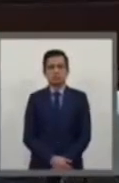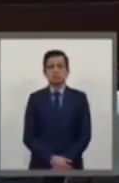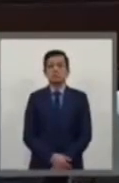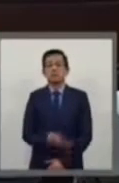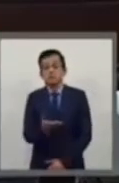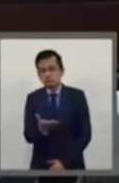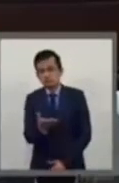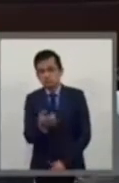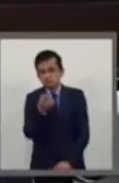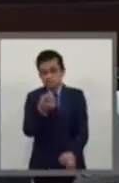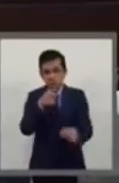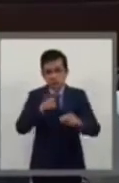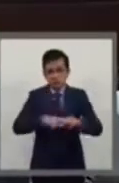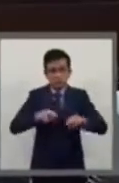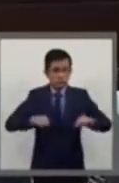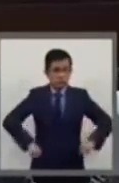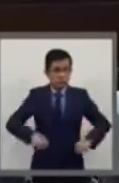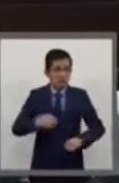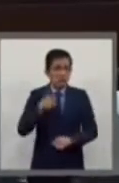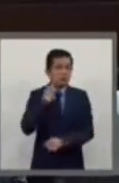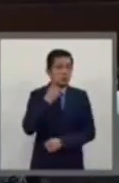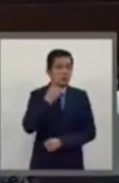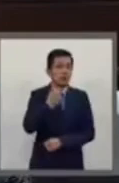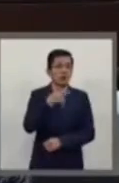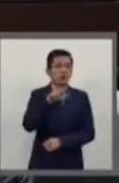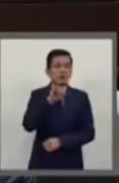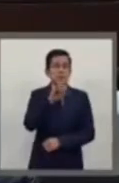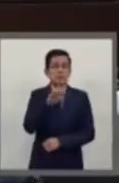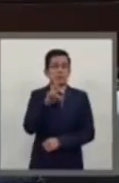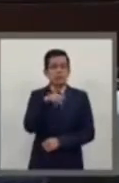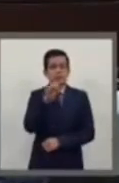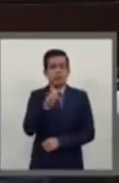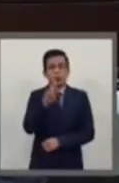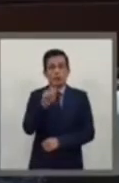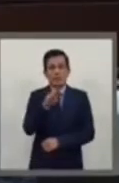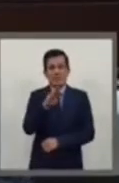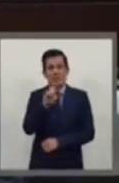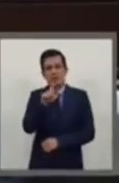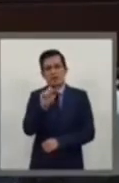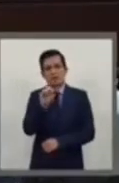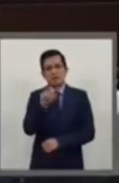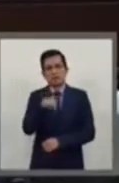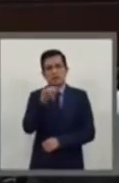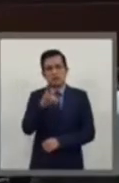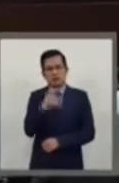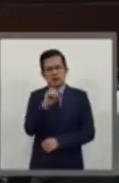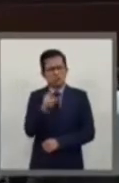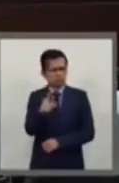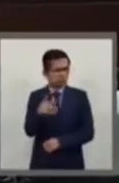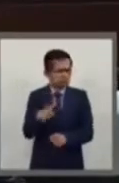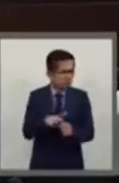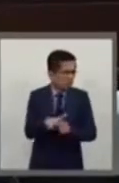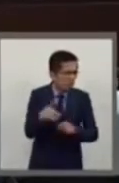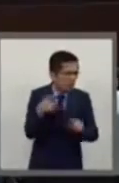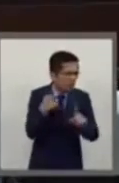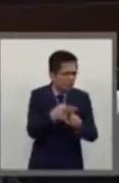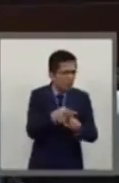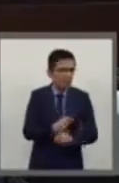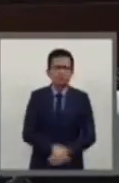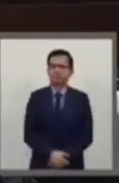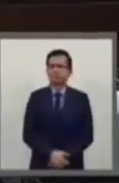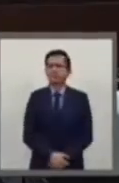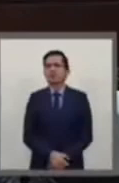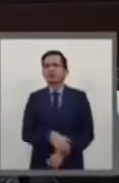A ver, sonido en la curul del diputado Guillermo Rafael Santiago. ¿Con qué objeto, diputado? Gracias, señor presidente. Para